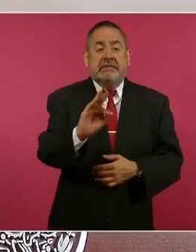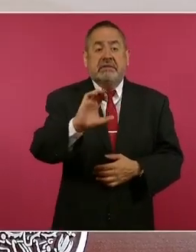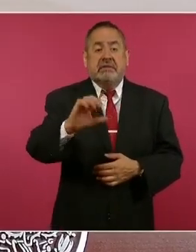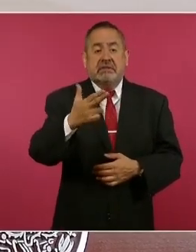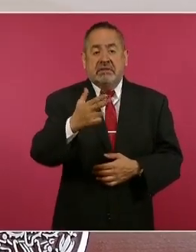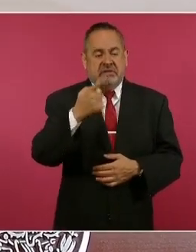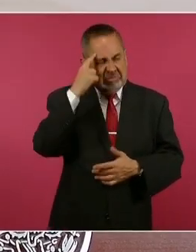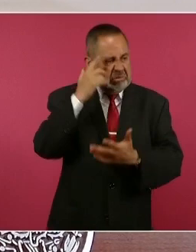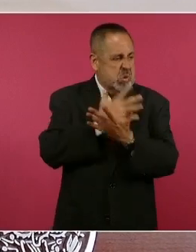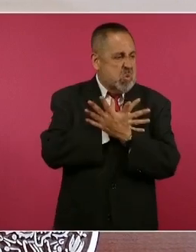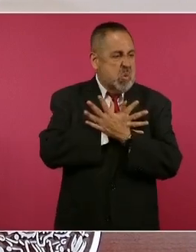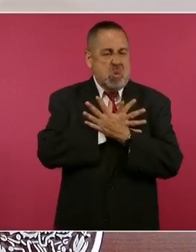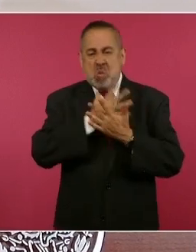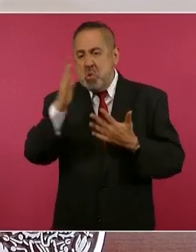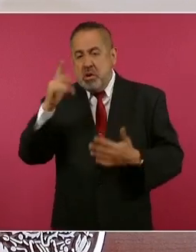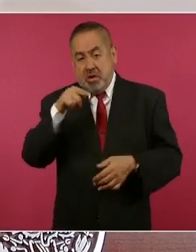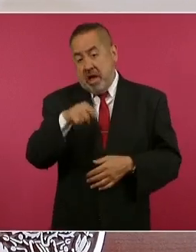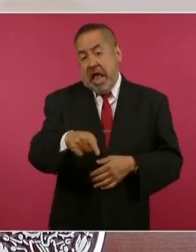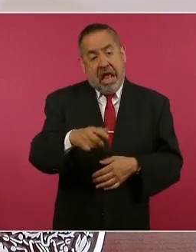extremista.